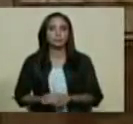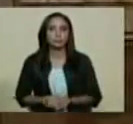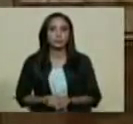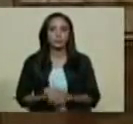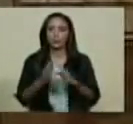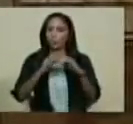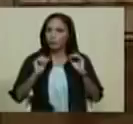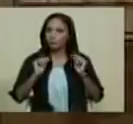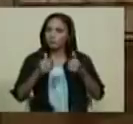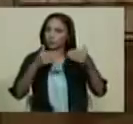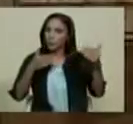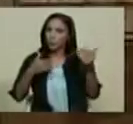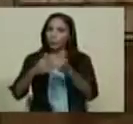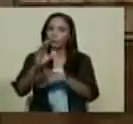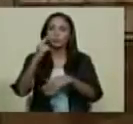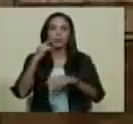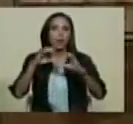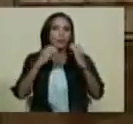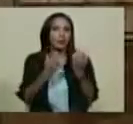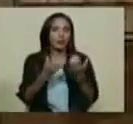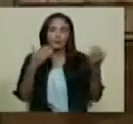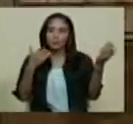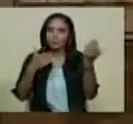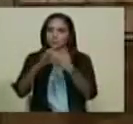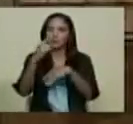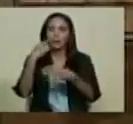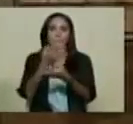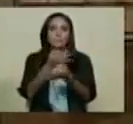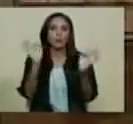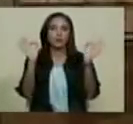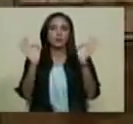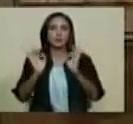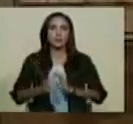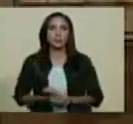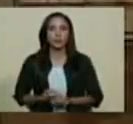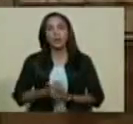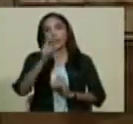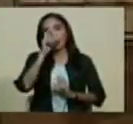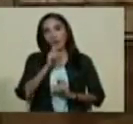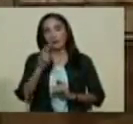arranque de clase extraordinario, exitoso del año